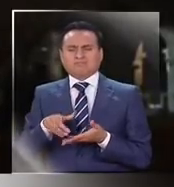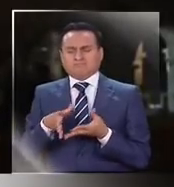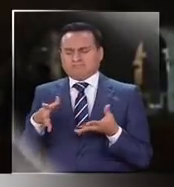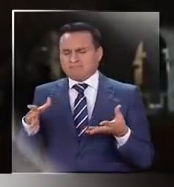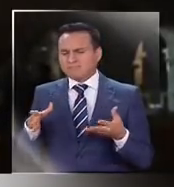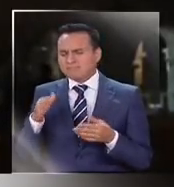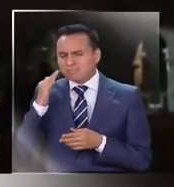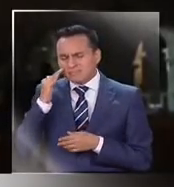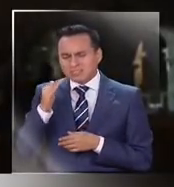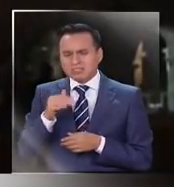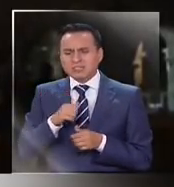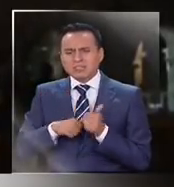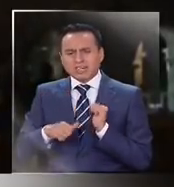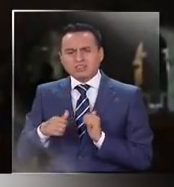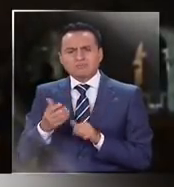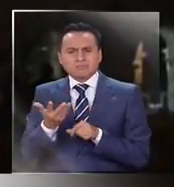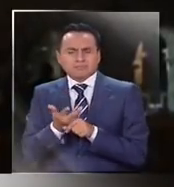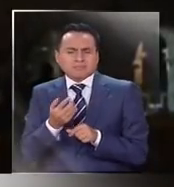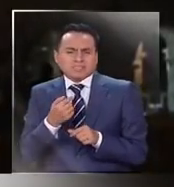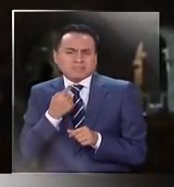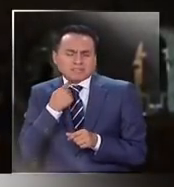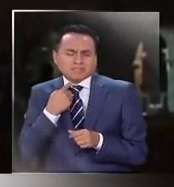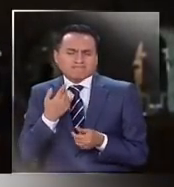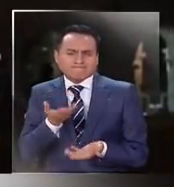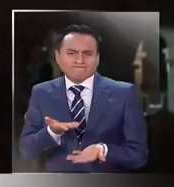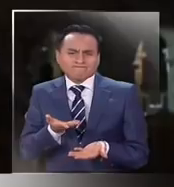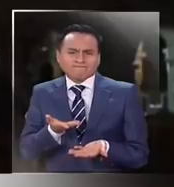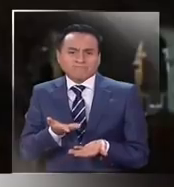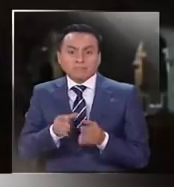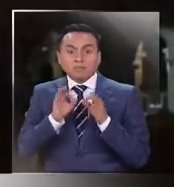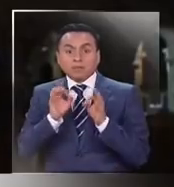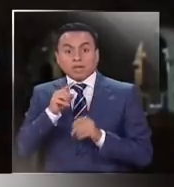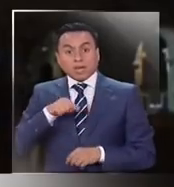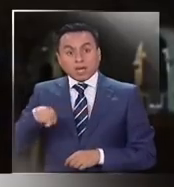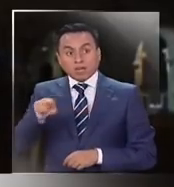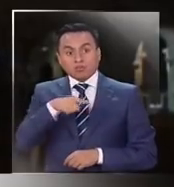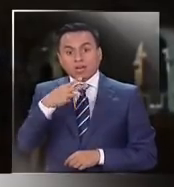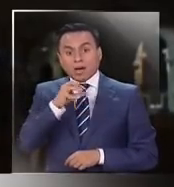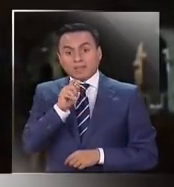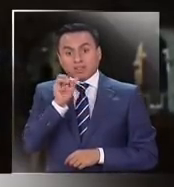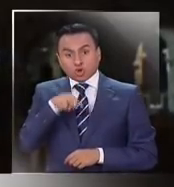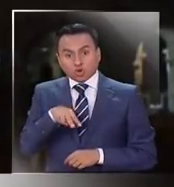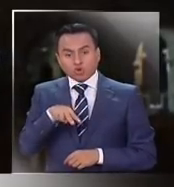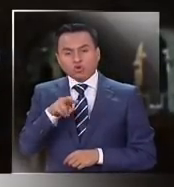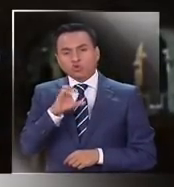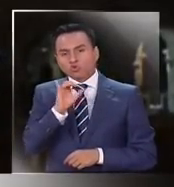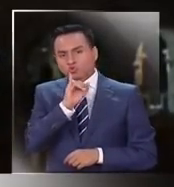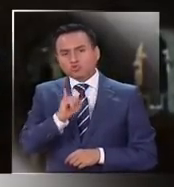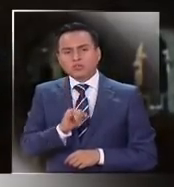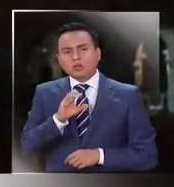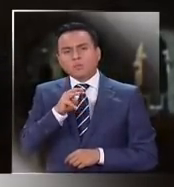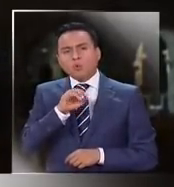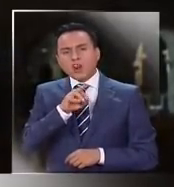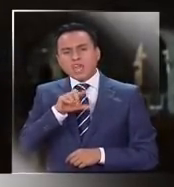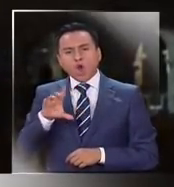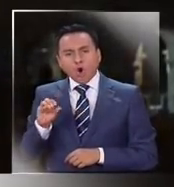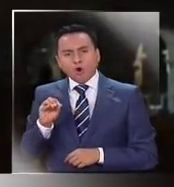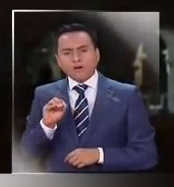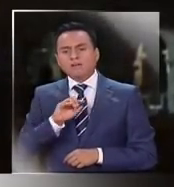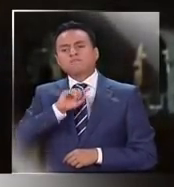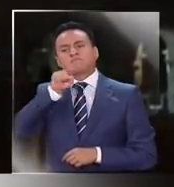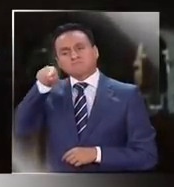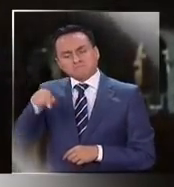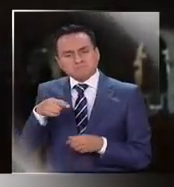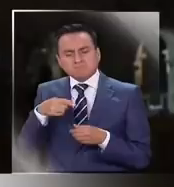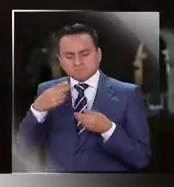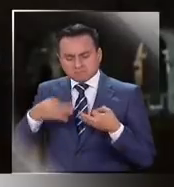causado a las mismas víctimas. Ellos, particularmente Hamilton, Cruz y Murillo, han dicho que ellos han venido